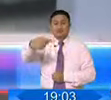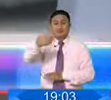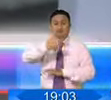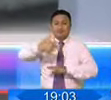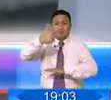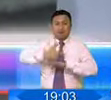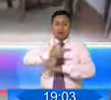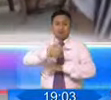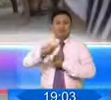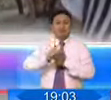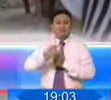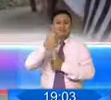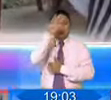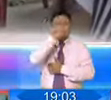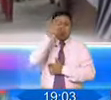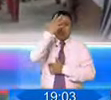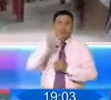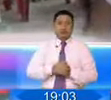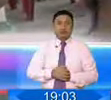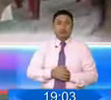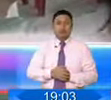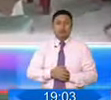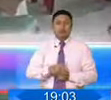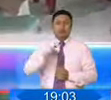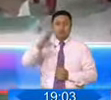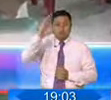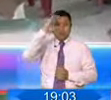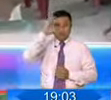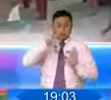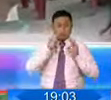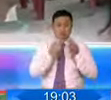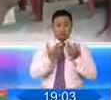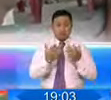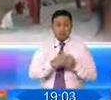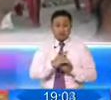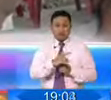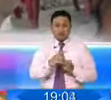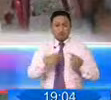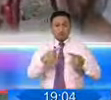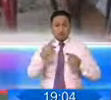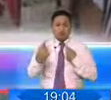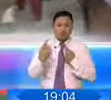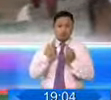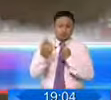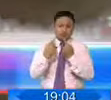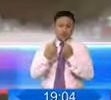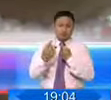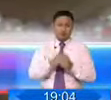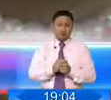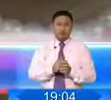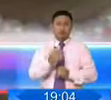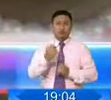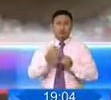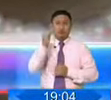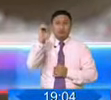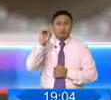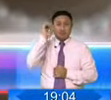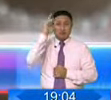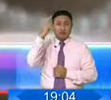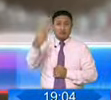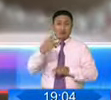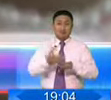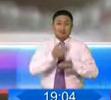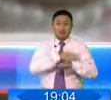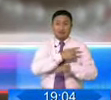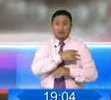cerca de Esmeraldas. La comunicación entre el uniformado y su familia en Valencia era constante. Este fue el último video que les envió